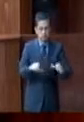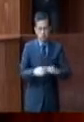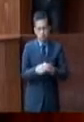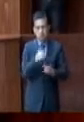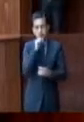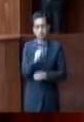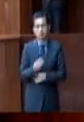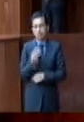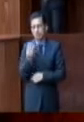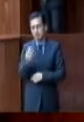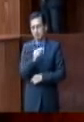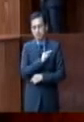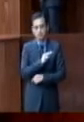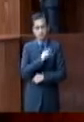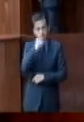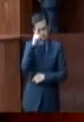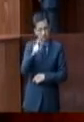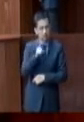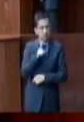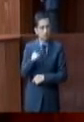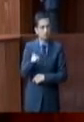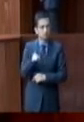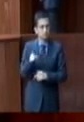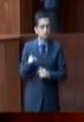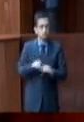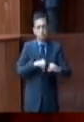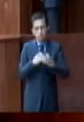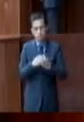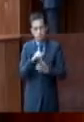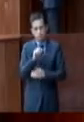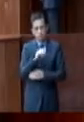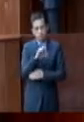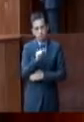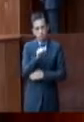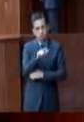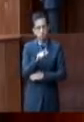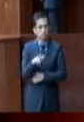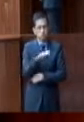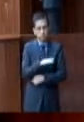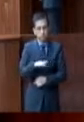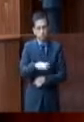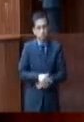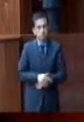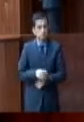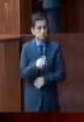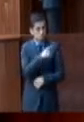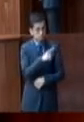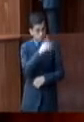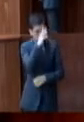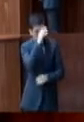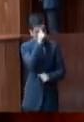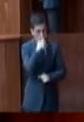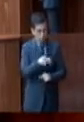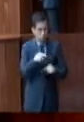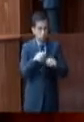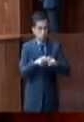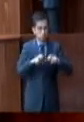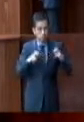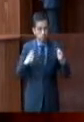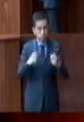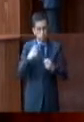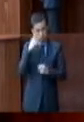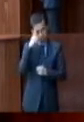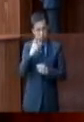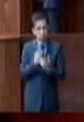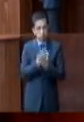procedimientos especiales sancionadores de órgano local si están de acuerdo los integrantes de este pleno con el